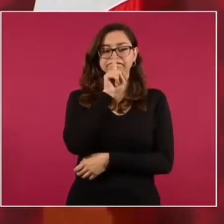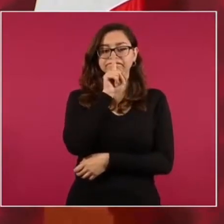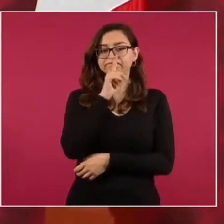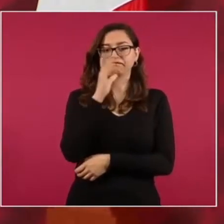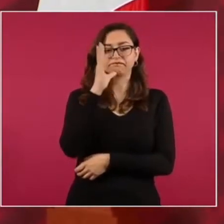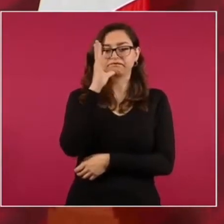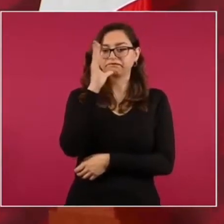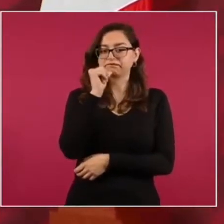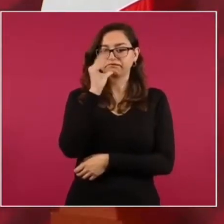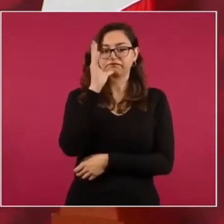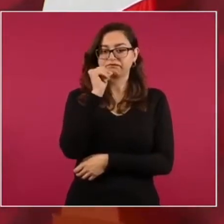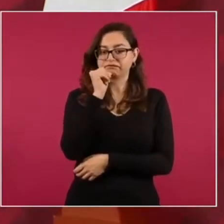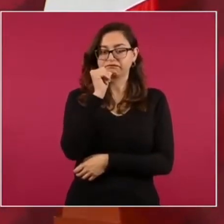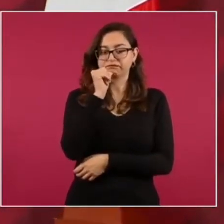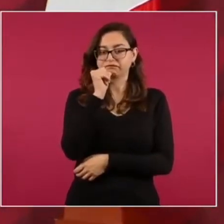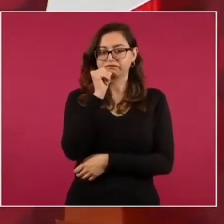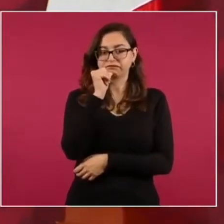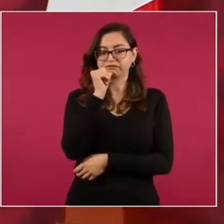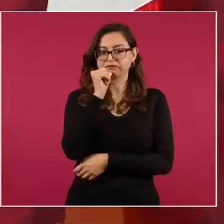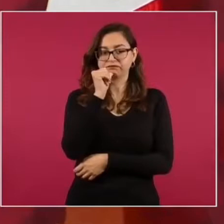ni con las potencias extranjeras.